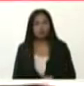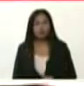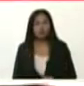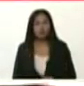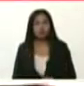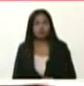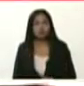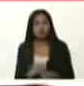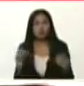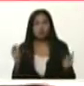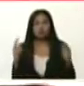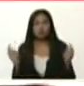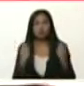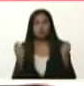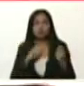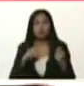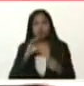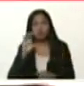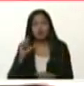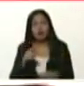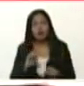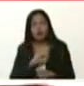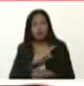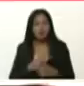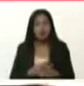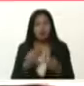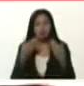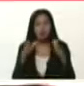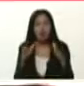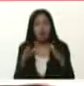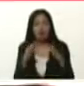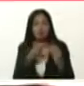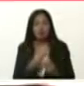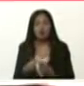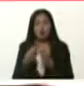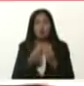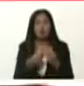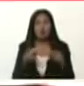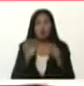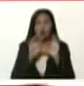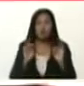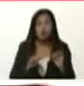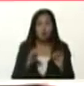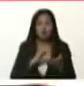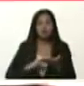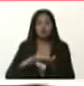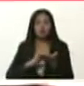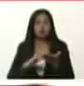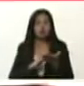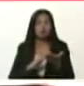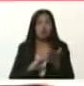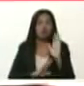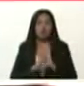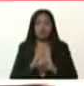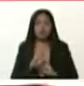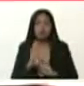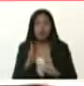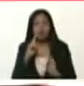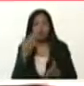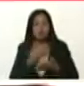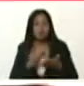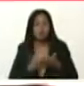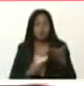Gran motor de nuestro país es el poder popular, y en lo económico es el gran motor de recuperación y desarrollo. Aquí me